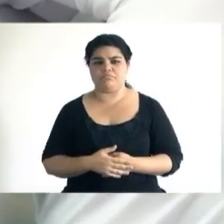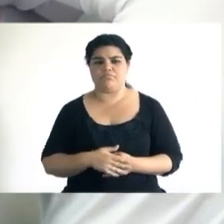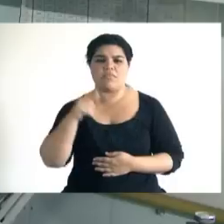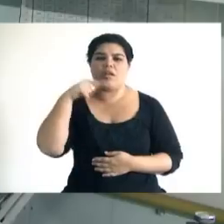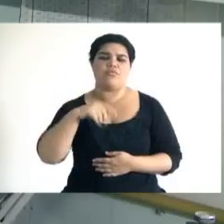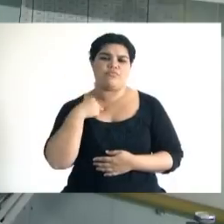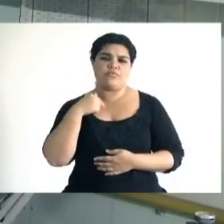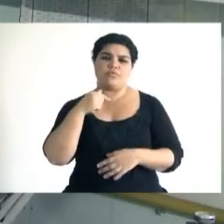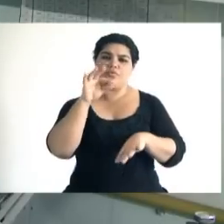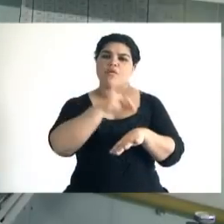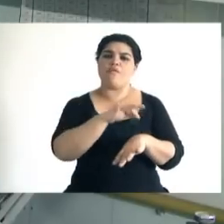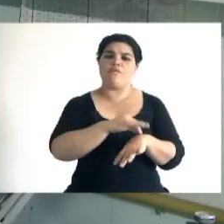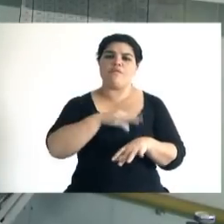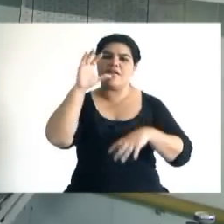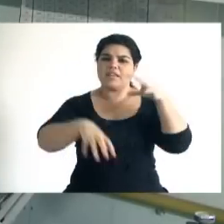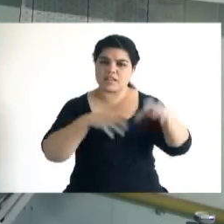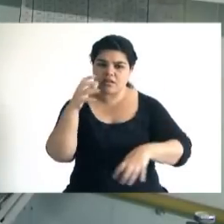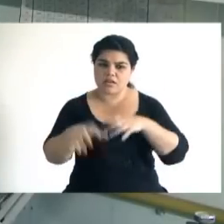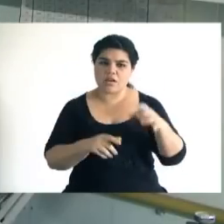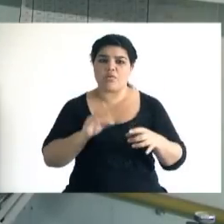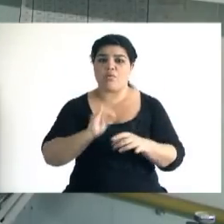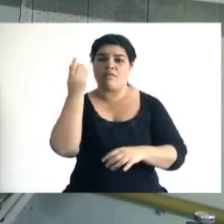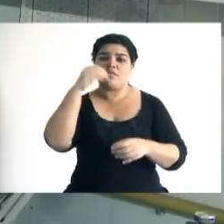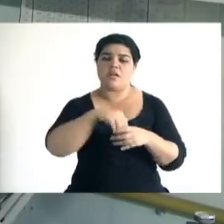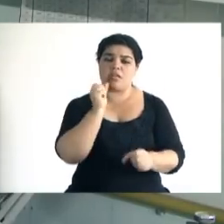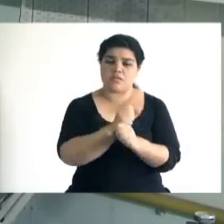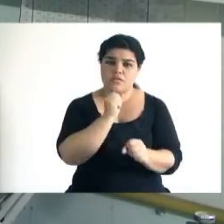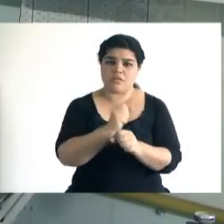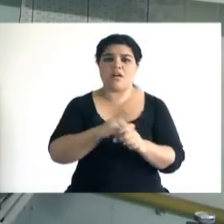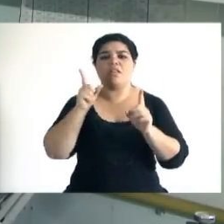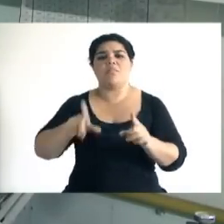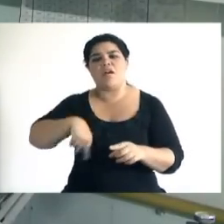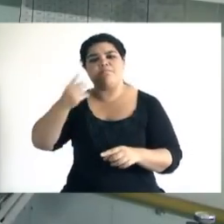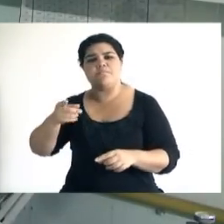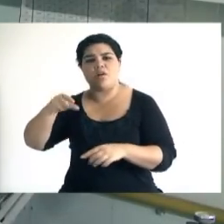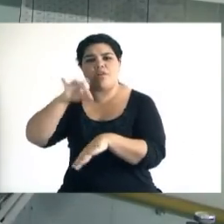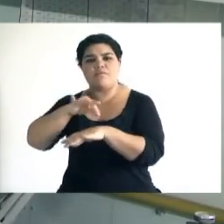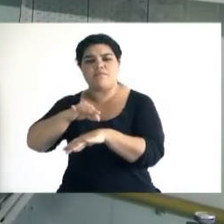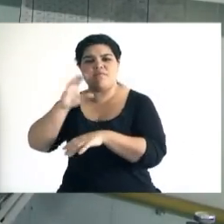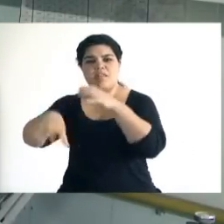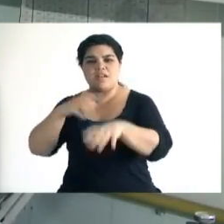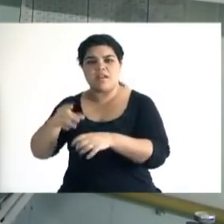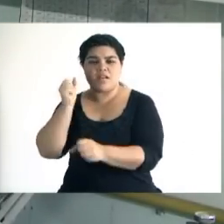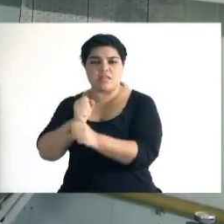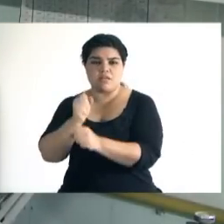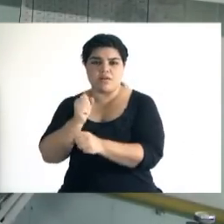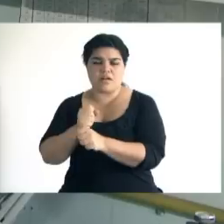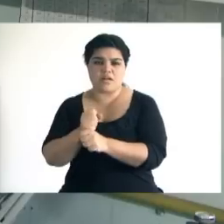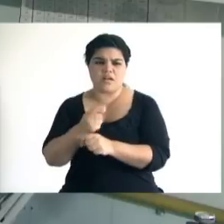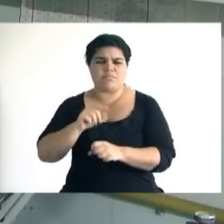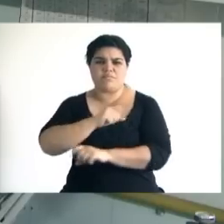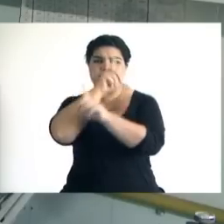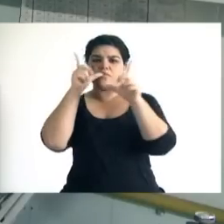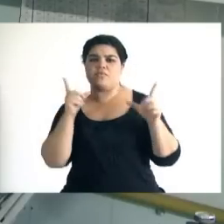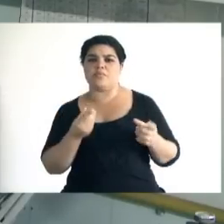Aparte de ser veterinario y trabajar en la universidad trabajo en una veterinaria con atención al público y me